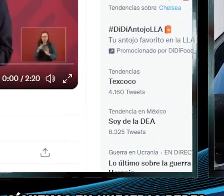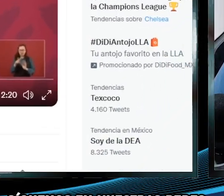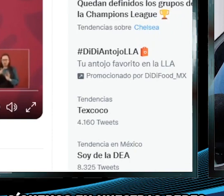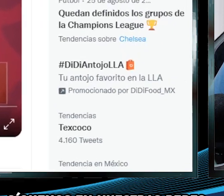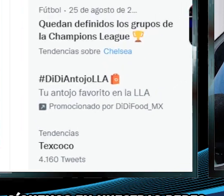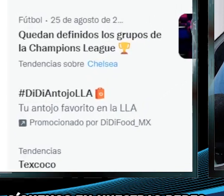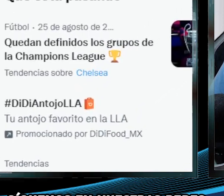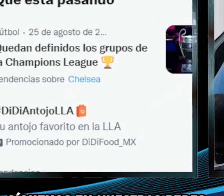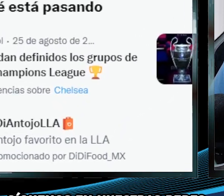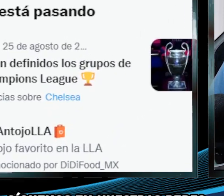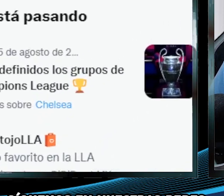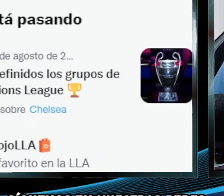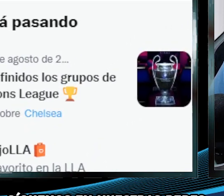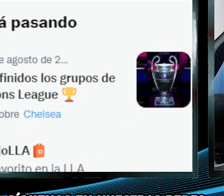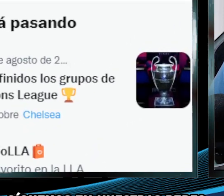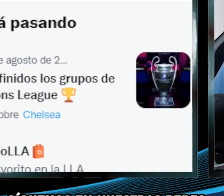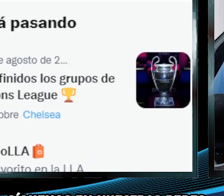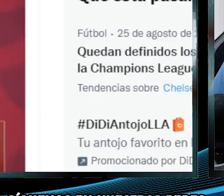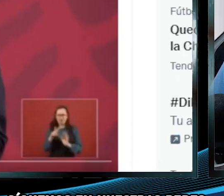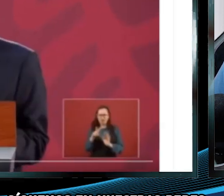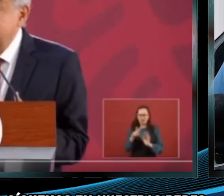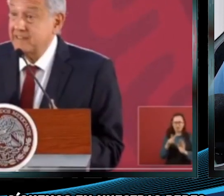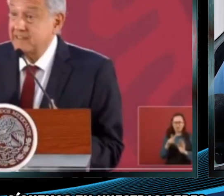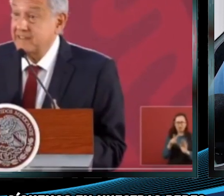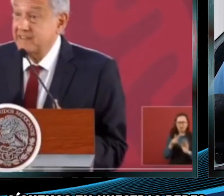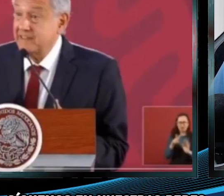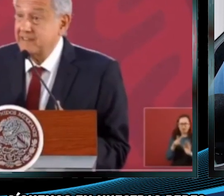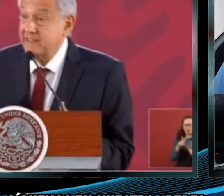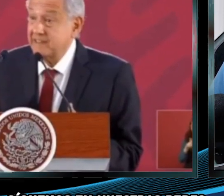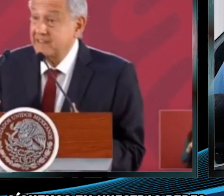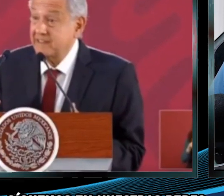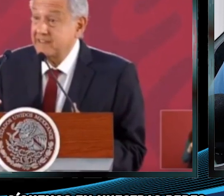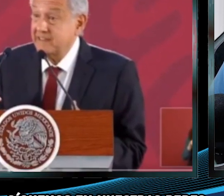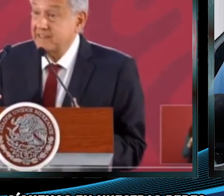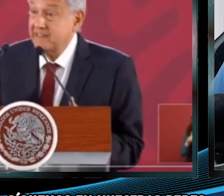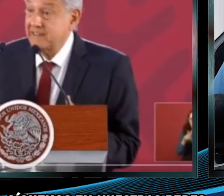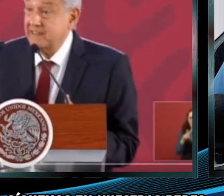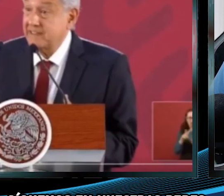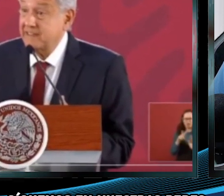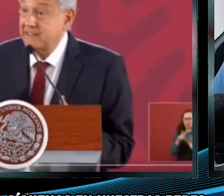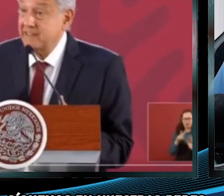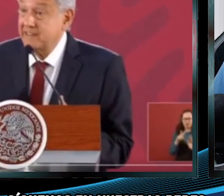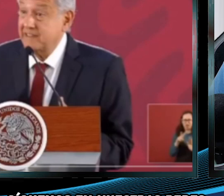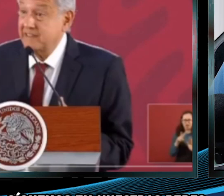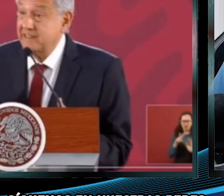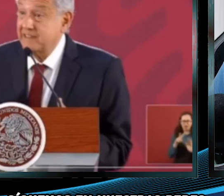al presidente Andrés Manuel López Obrador a la OEA, y les voy a